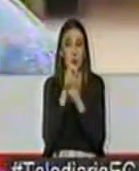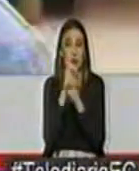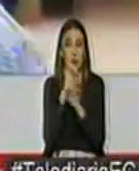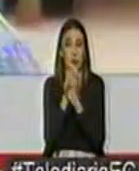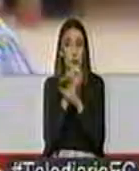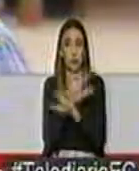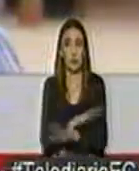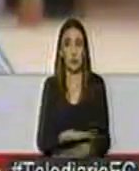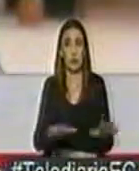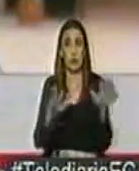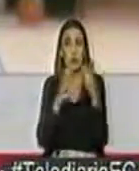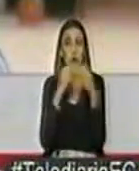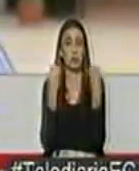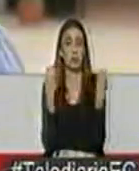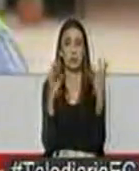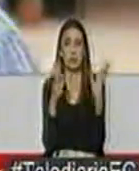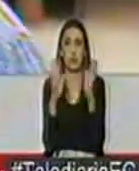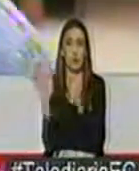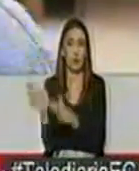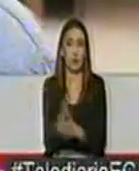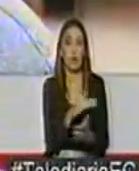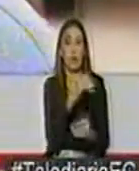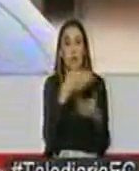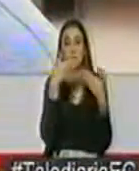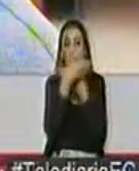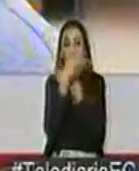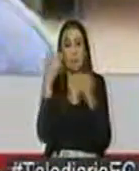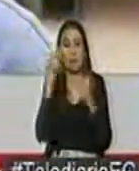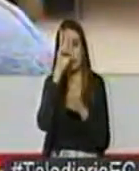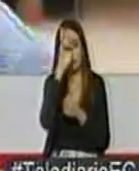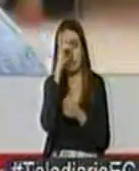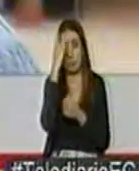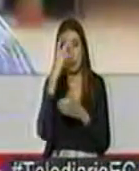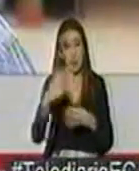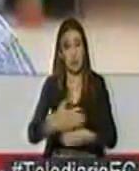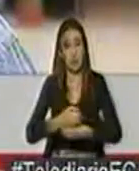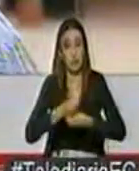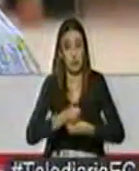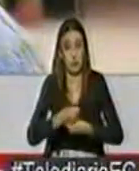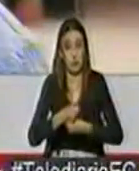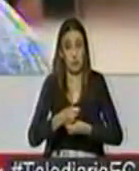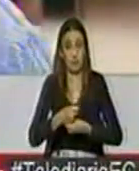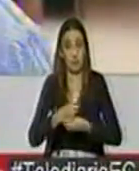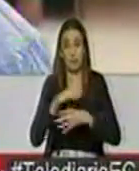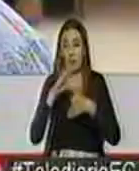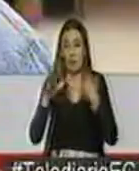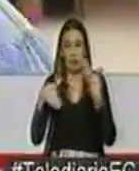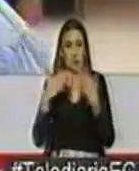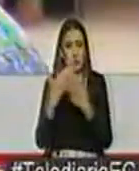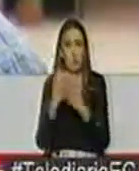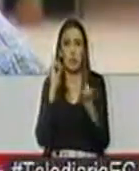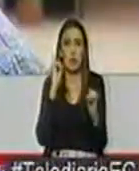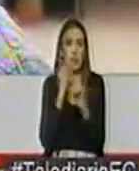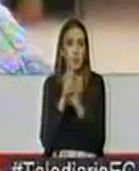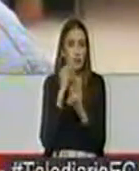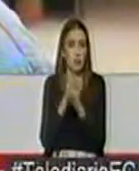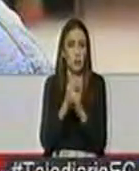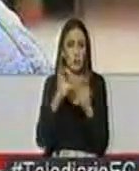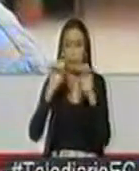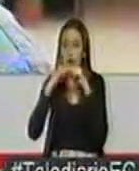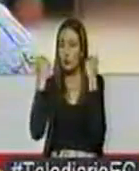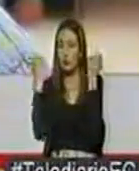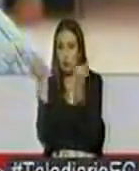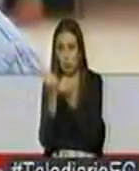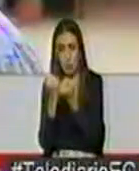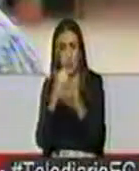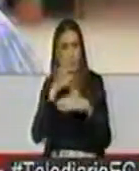solamente del Ejecutivo. Por el contrario, quien diga eso está absolutamente equivocado. La seguridad es es necesaria la corresponsabilidad de todas las